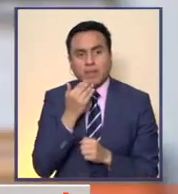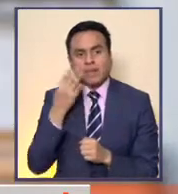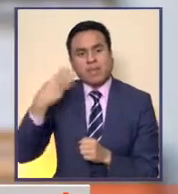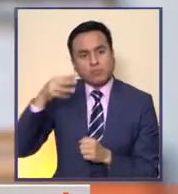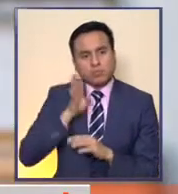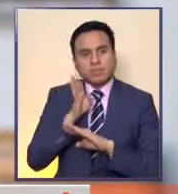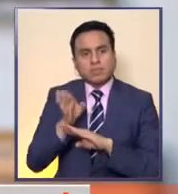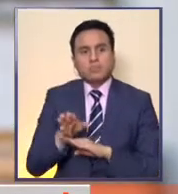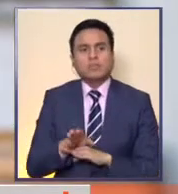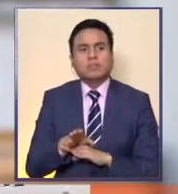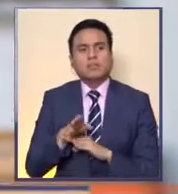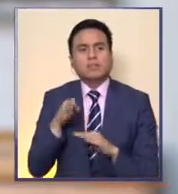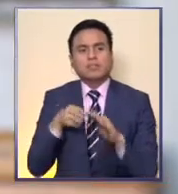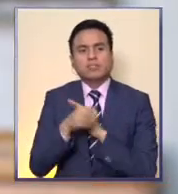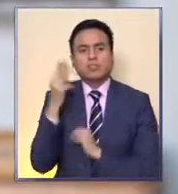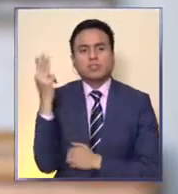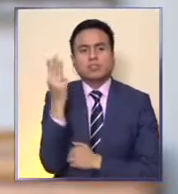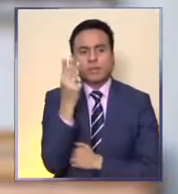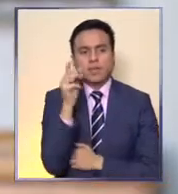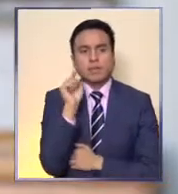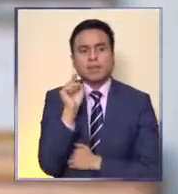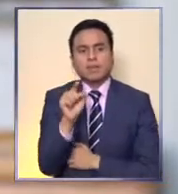municipio. Ingresando a